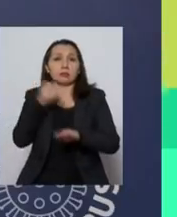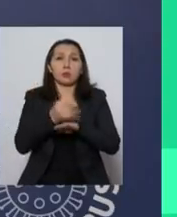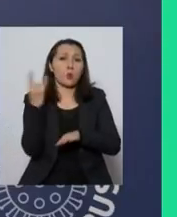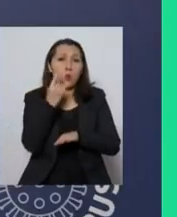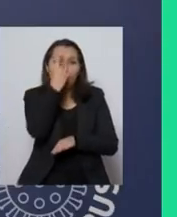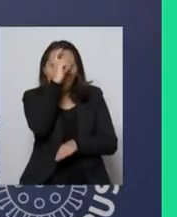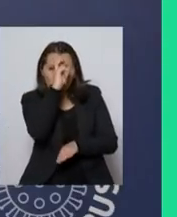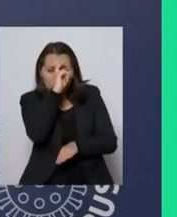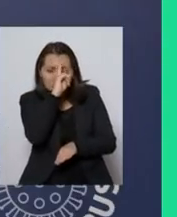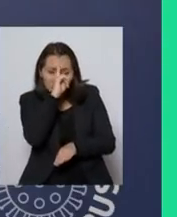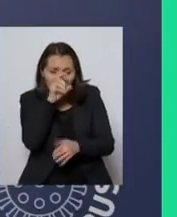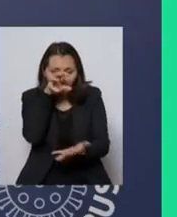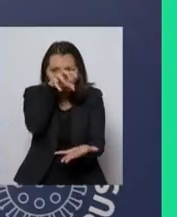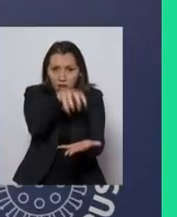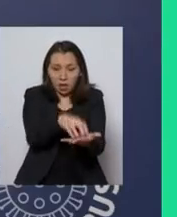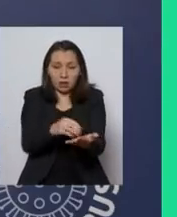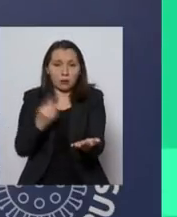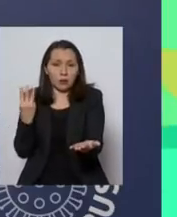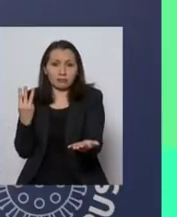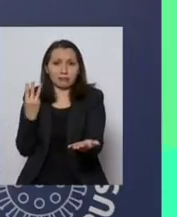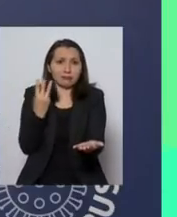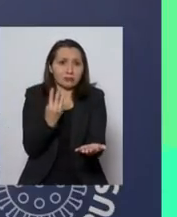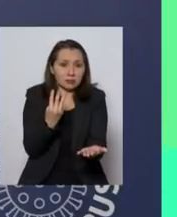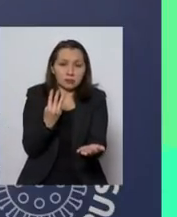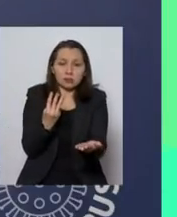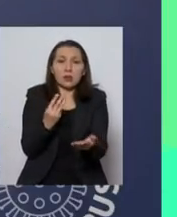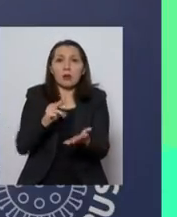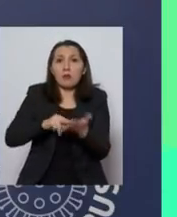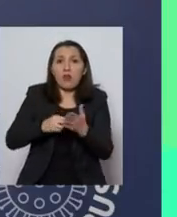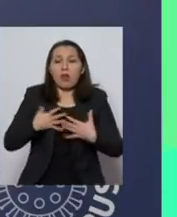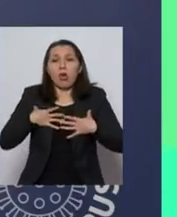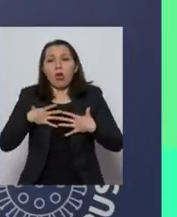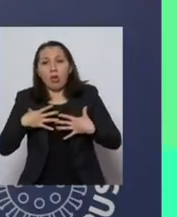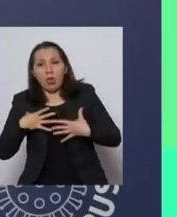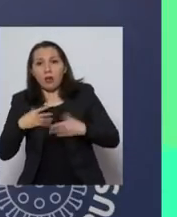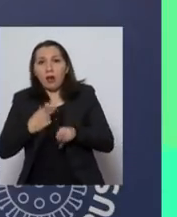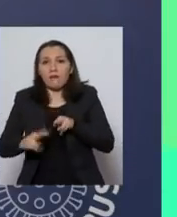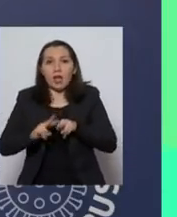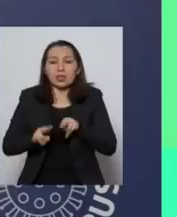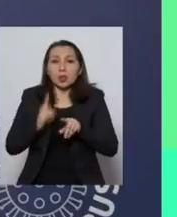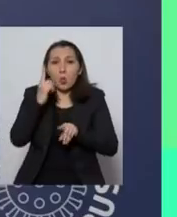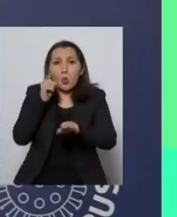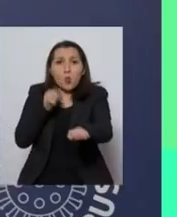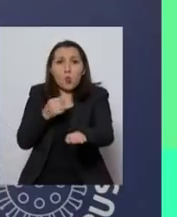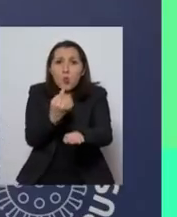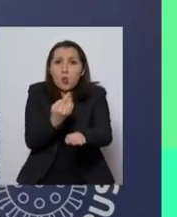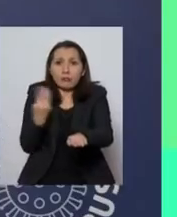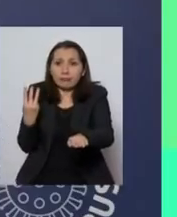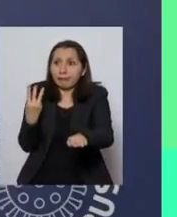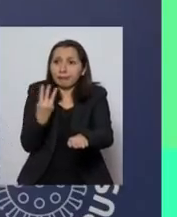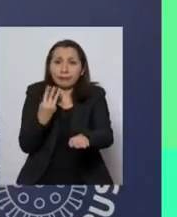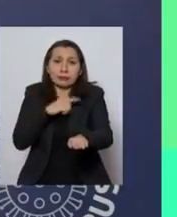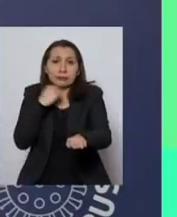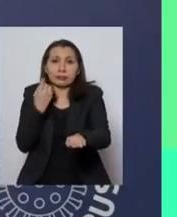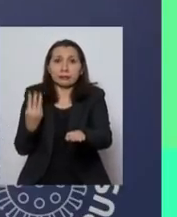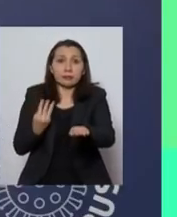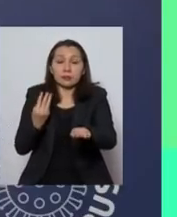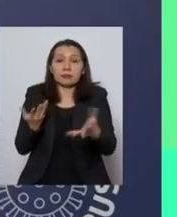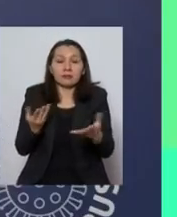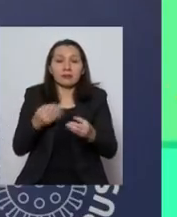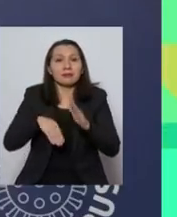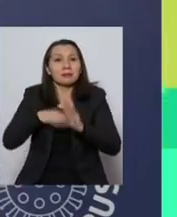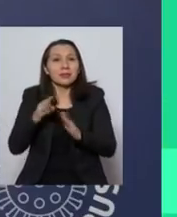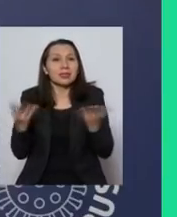urgencia en una situación de apremio respiratorio es algo, sobre todo, si no hay,